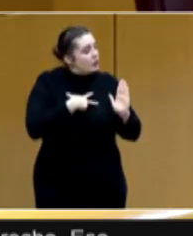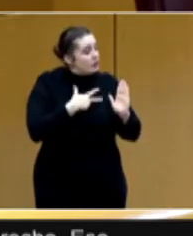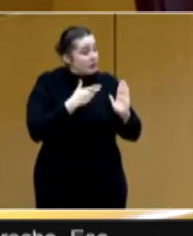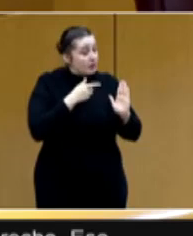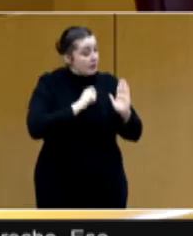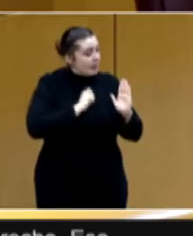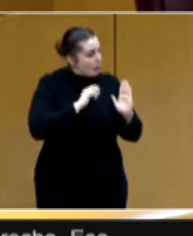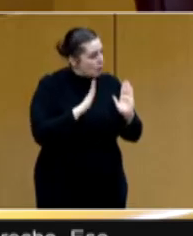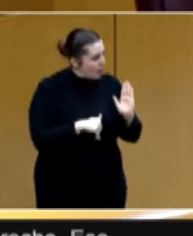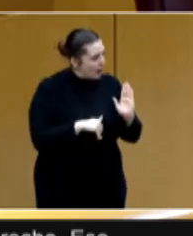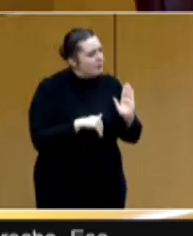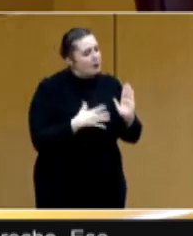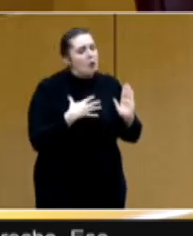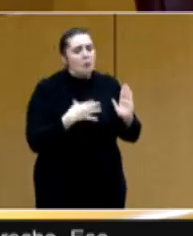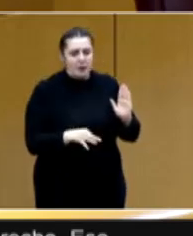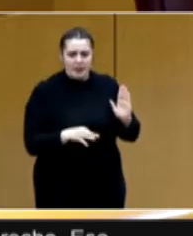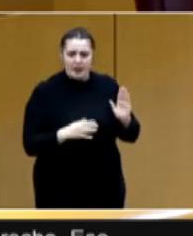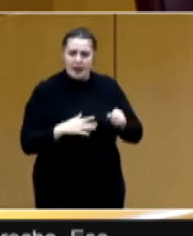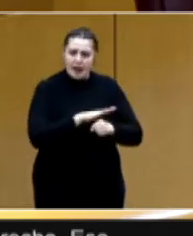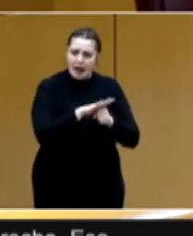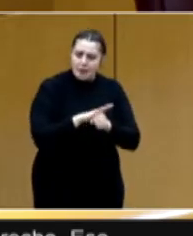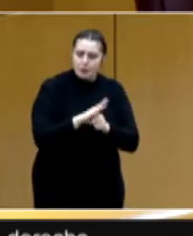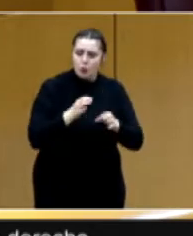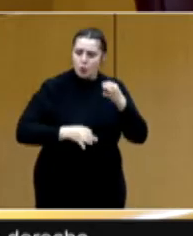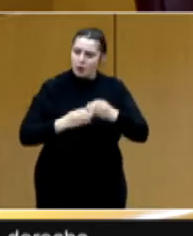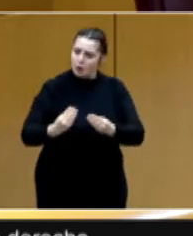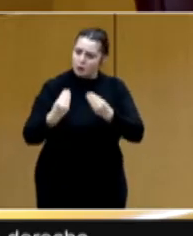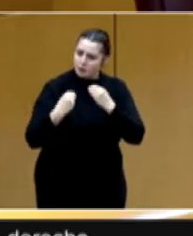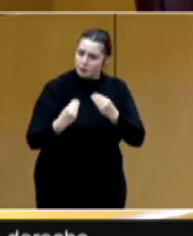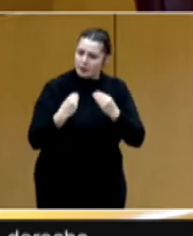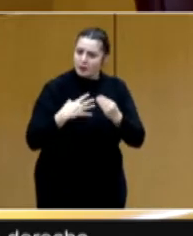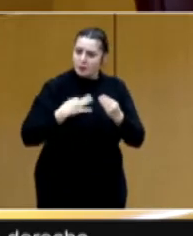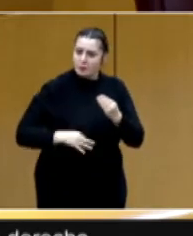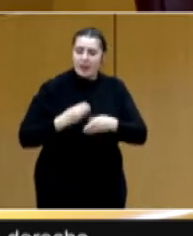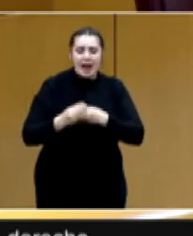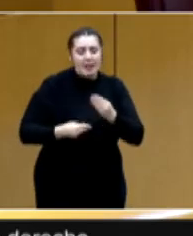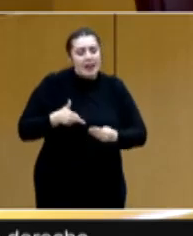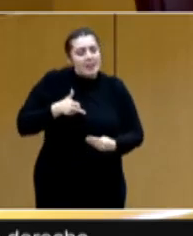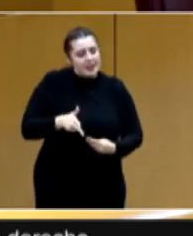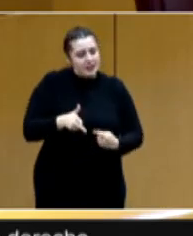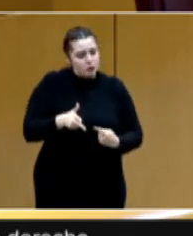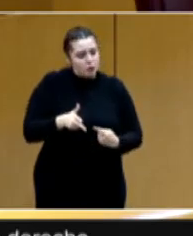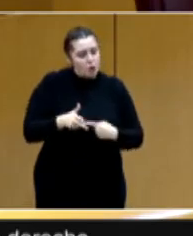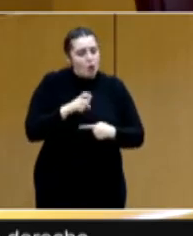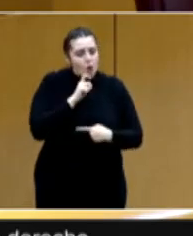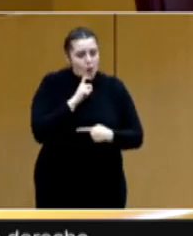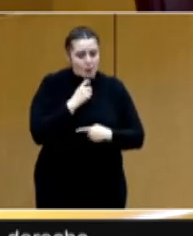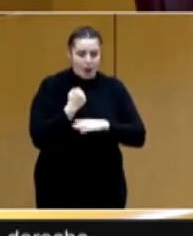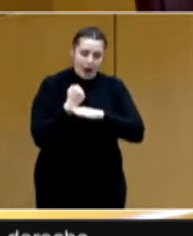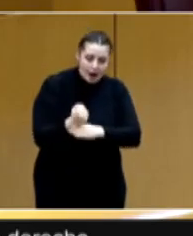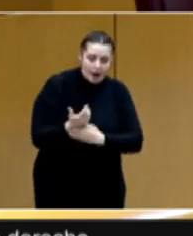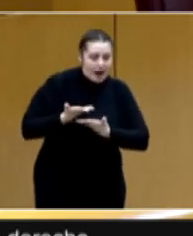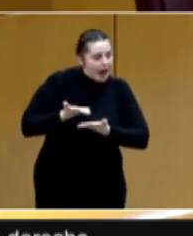la consagración en nuestro ordenamiento jurídico del ejercicio de derechos con ayuda con apoyo